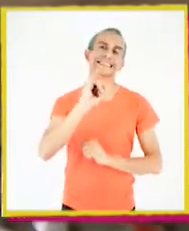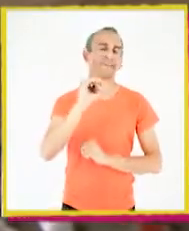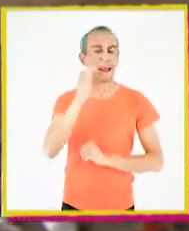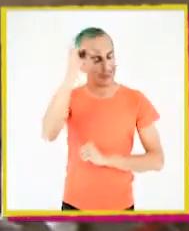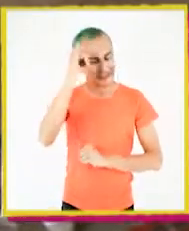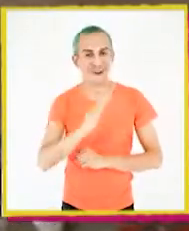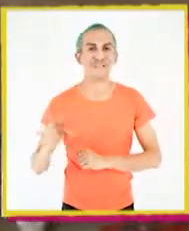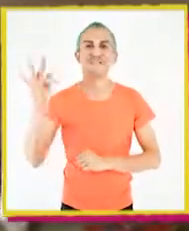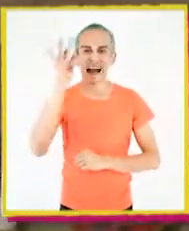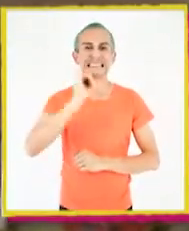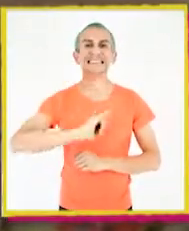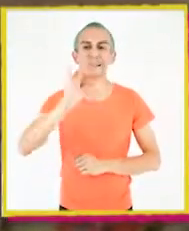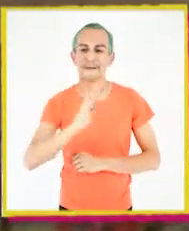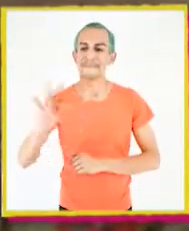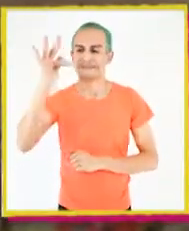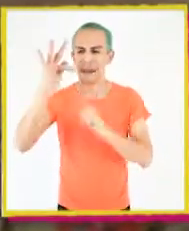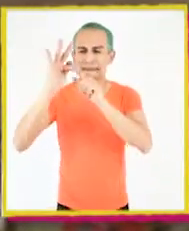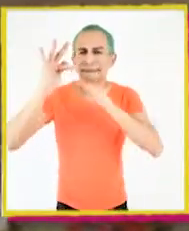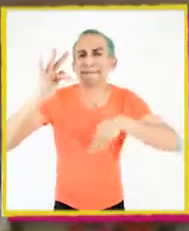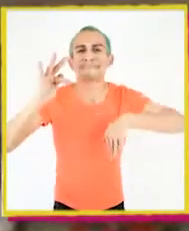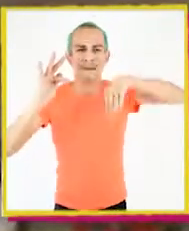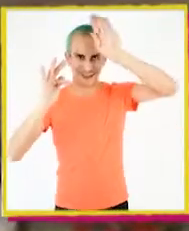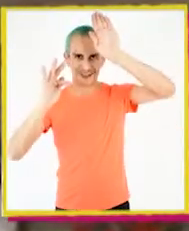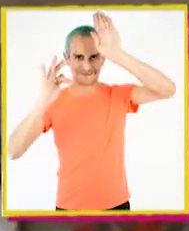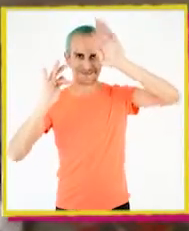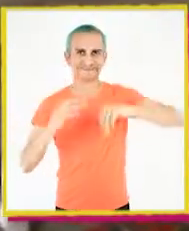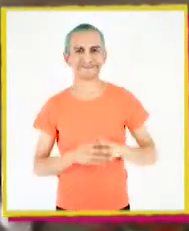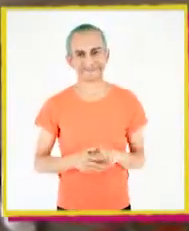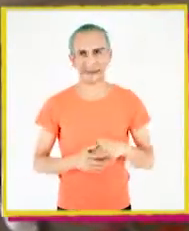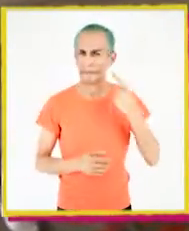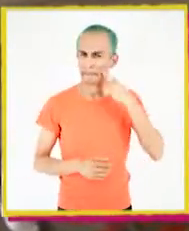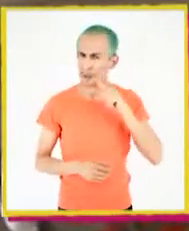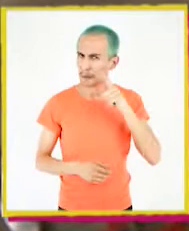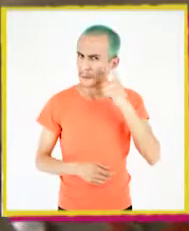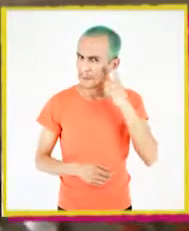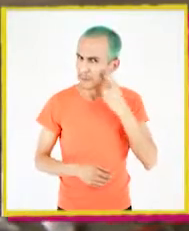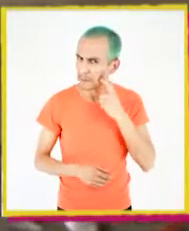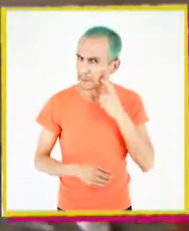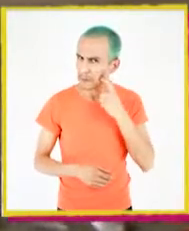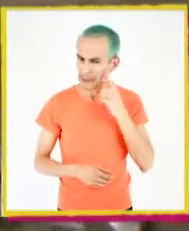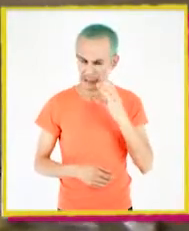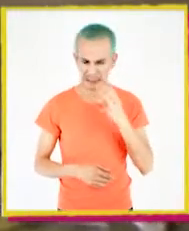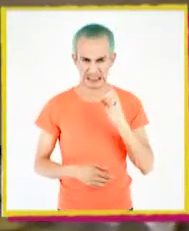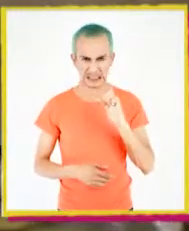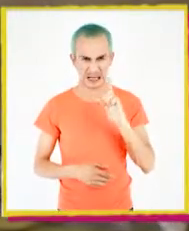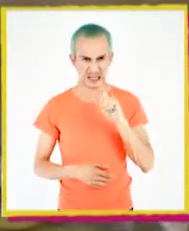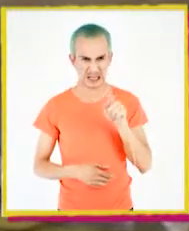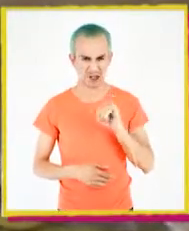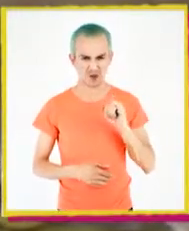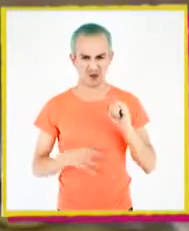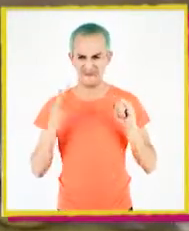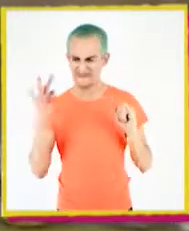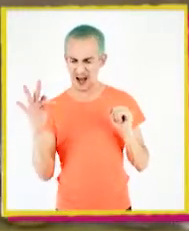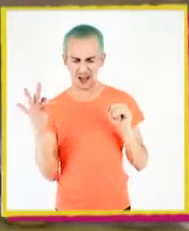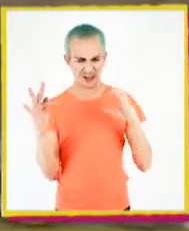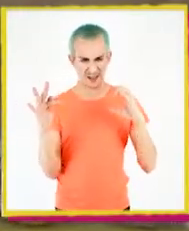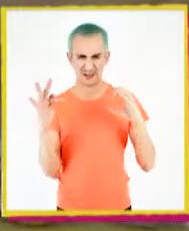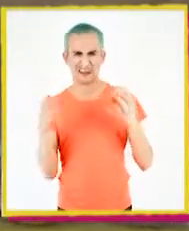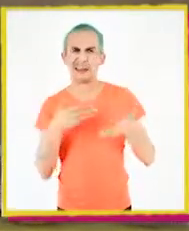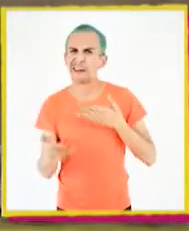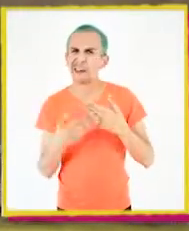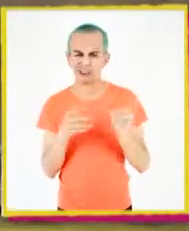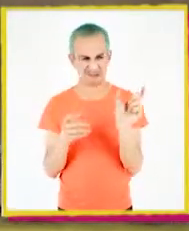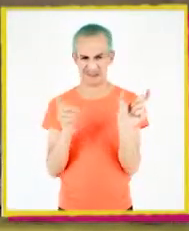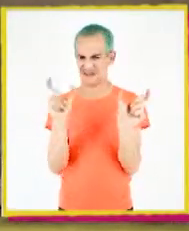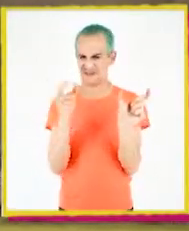¡Eso! Los grados Fahrenheit siempre van a ser una cantidad mayor. Pero esperen, Celsius, Fahrenheit...